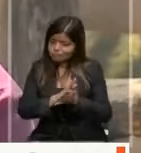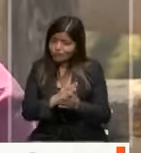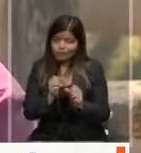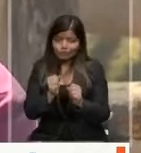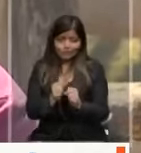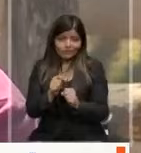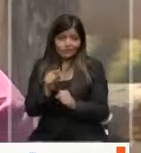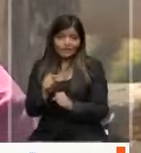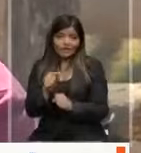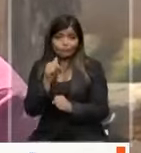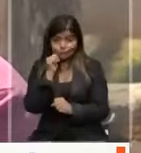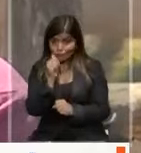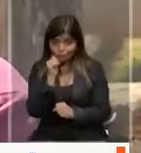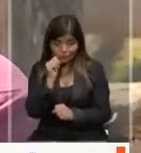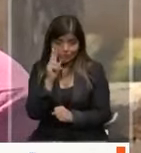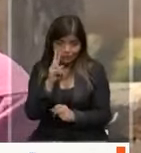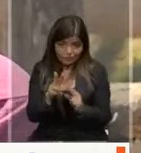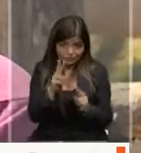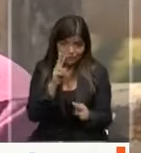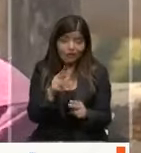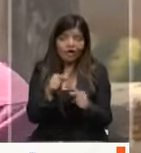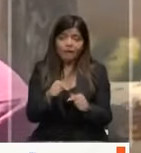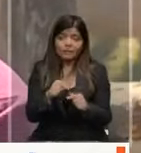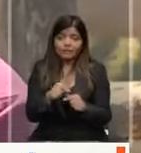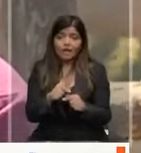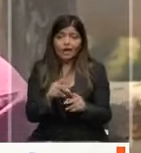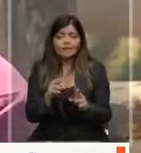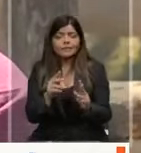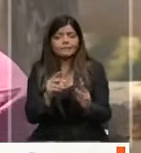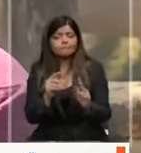ellos, día a día, más que tratarlo como un hijo.